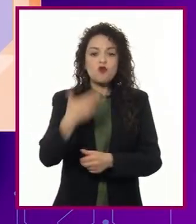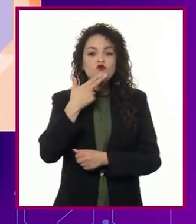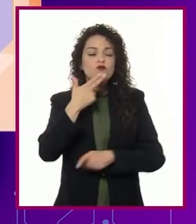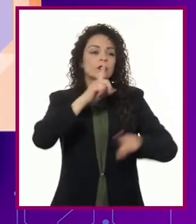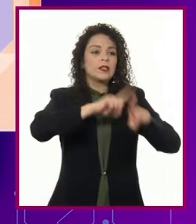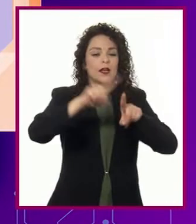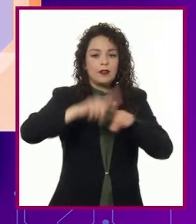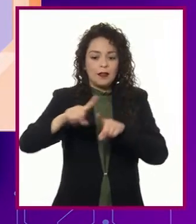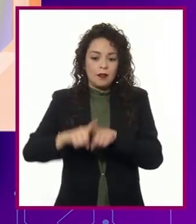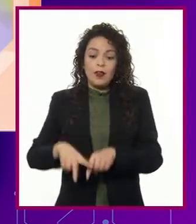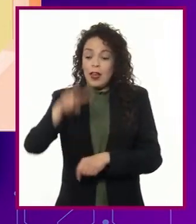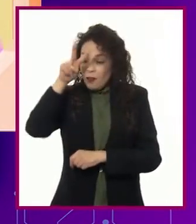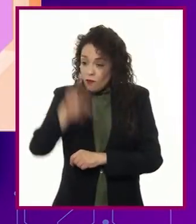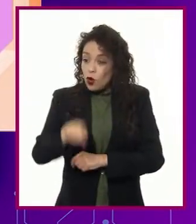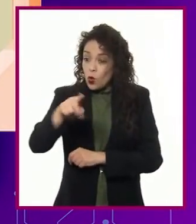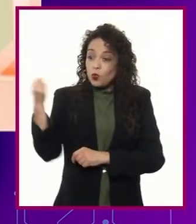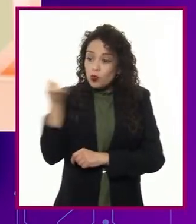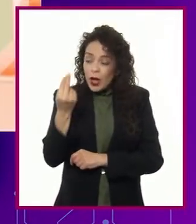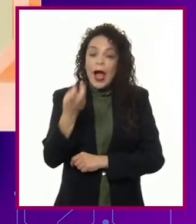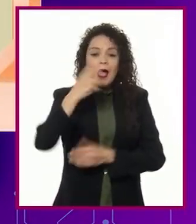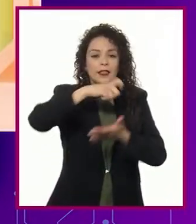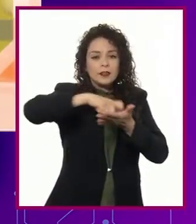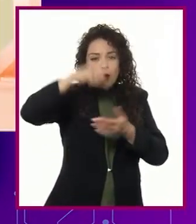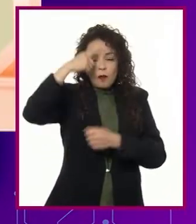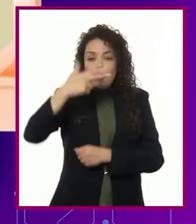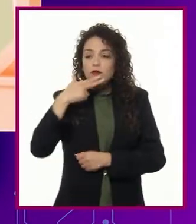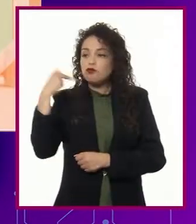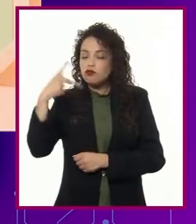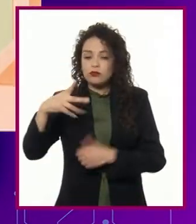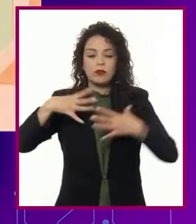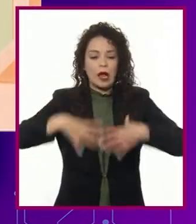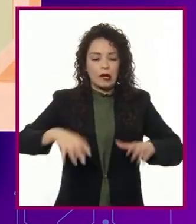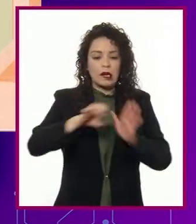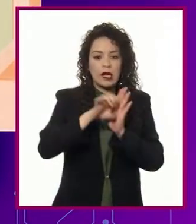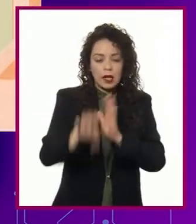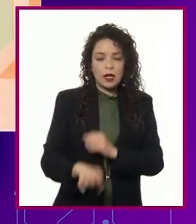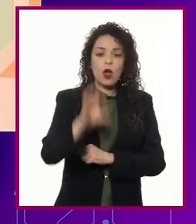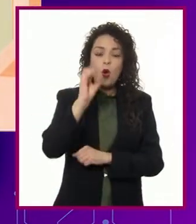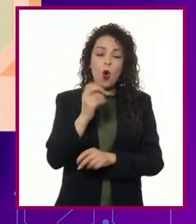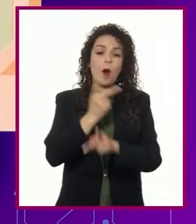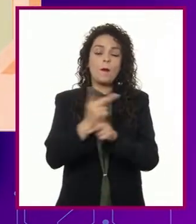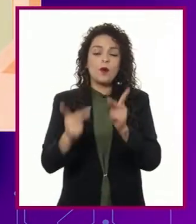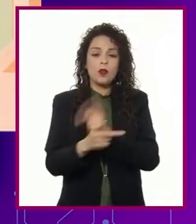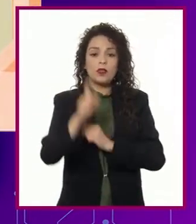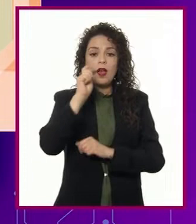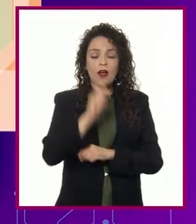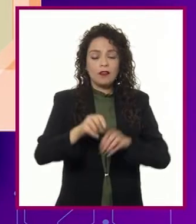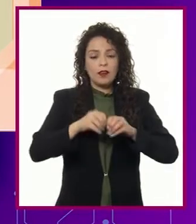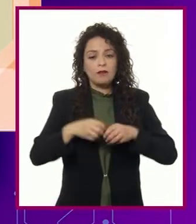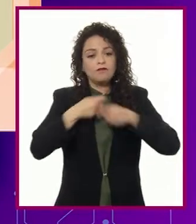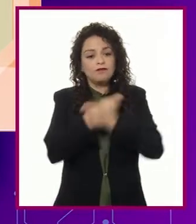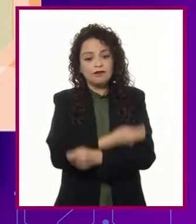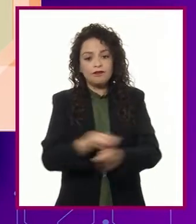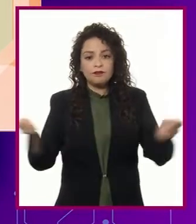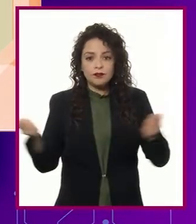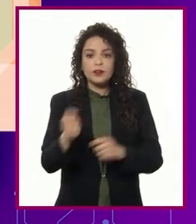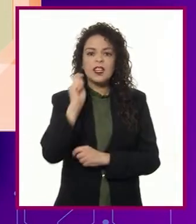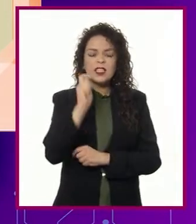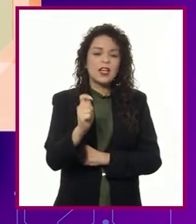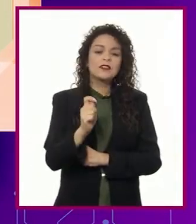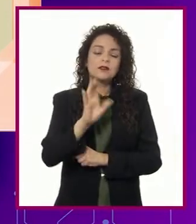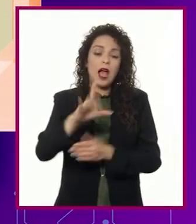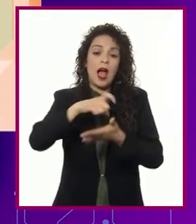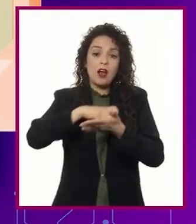Consume lo necesario. Se informa de los procesos de producción, distribución, consumo y desecho de lo que